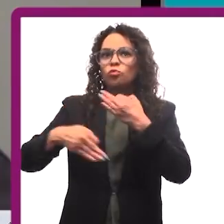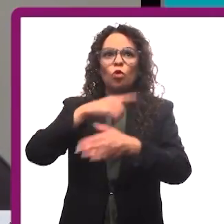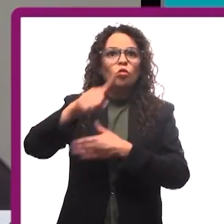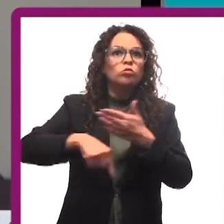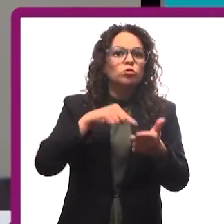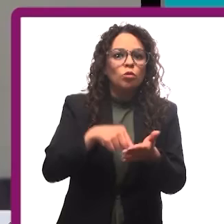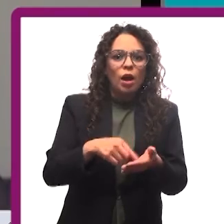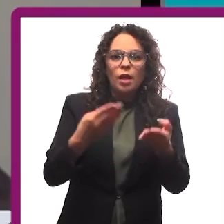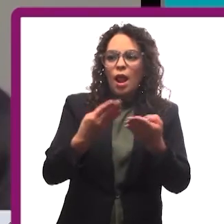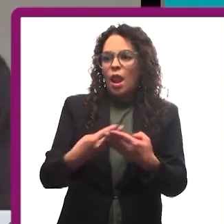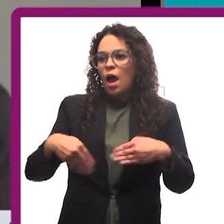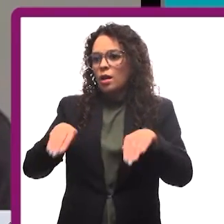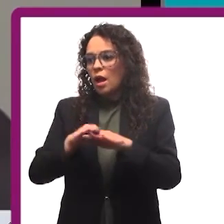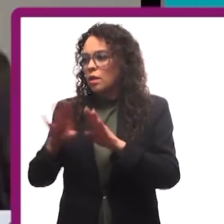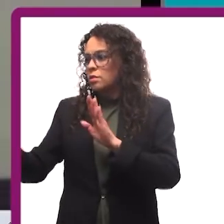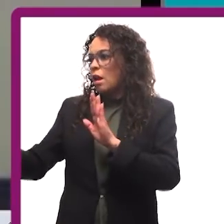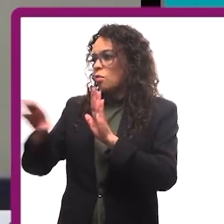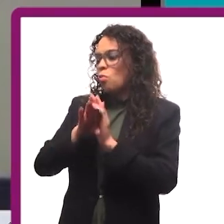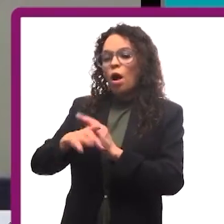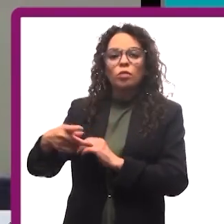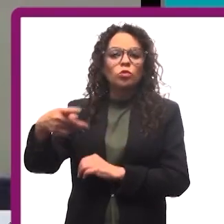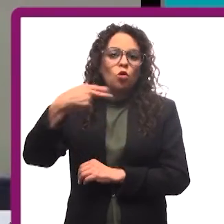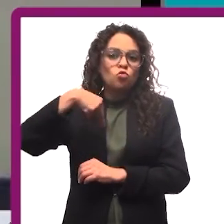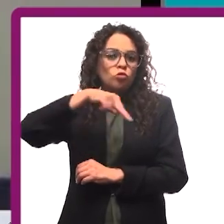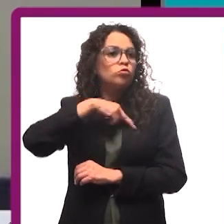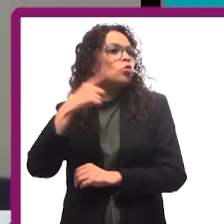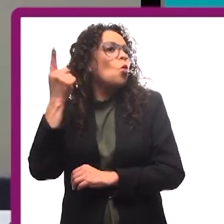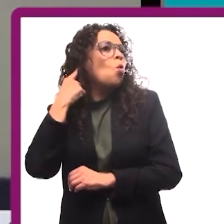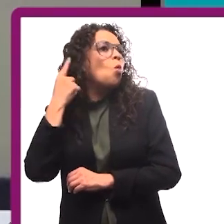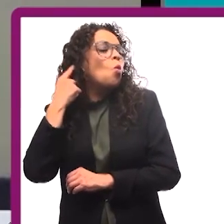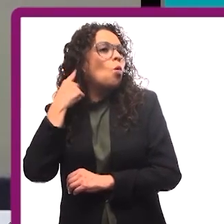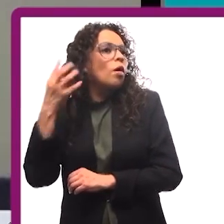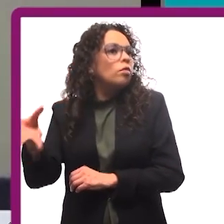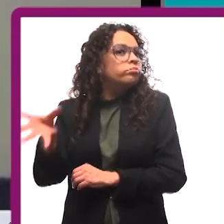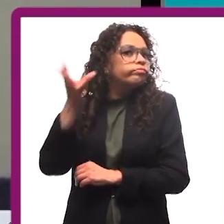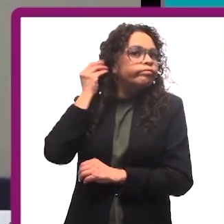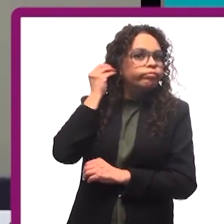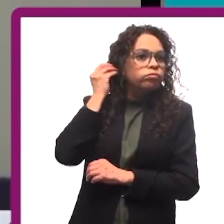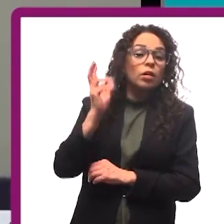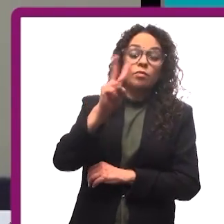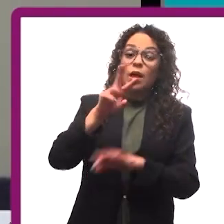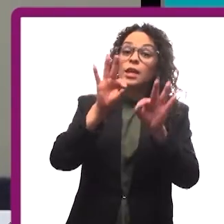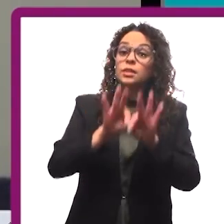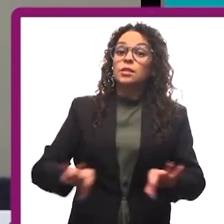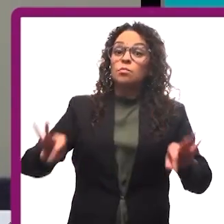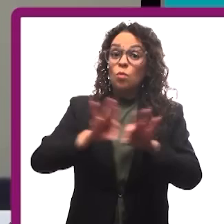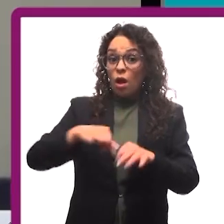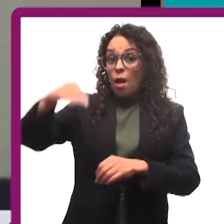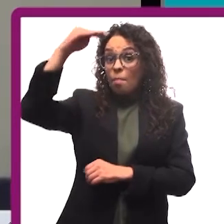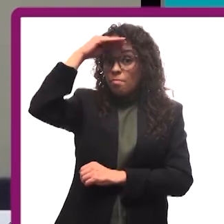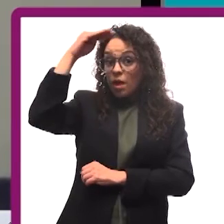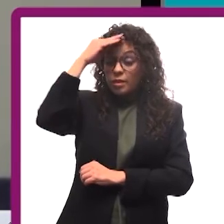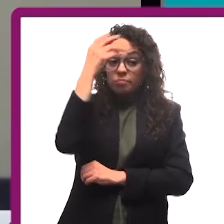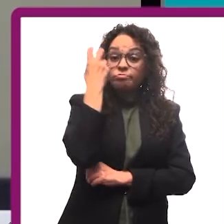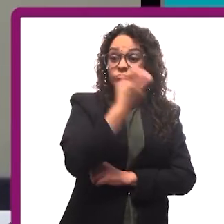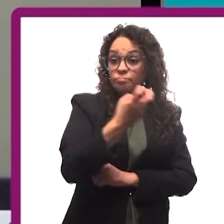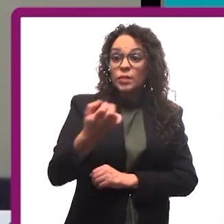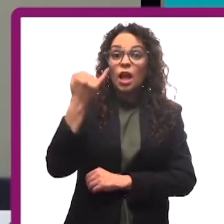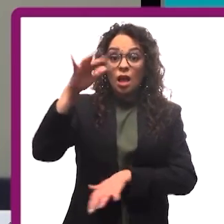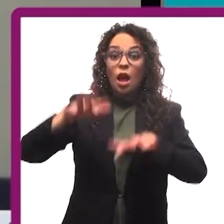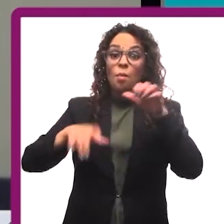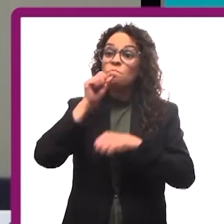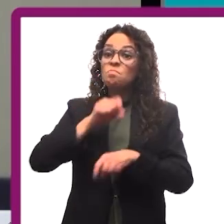están aquí adentro de nuestros oídos, y vaya que es importante que nosotros pensemos en ello y también en sus